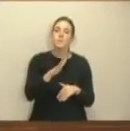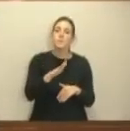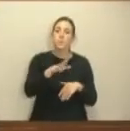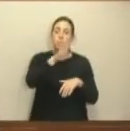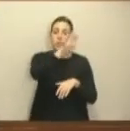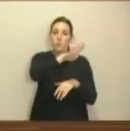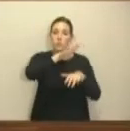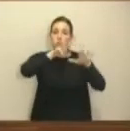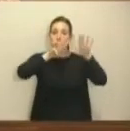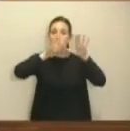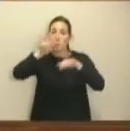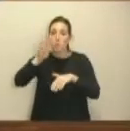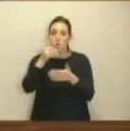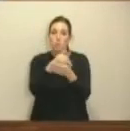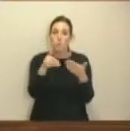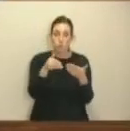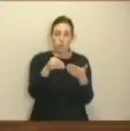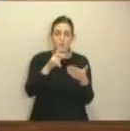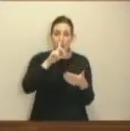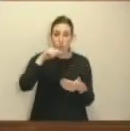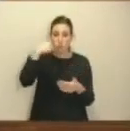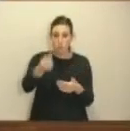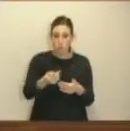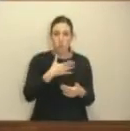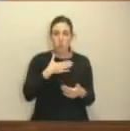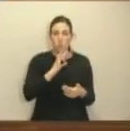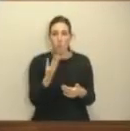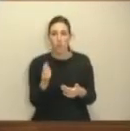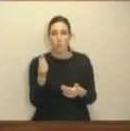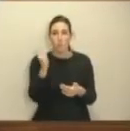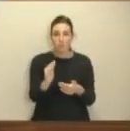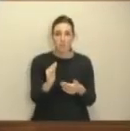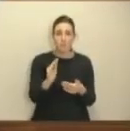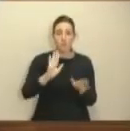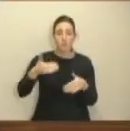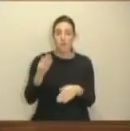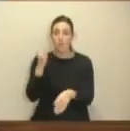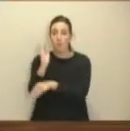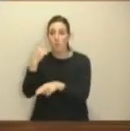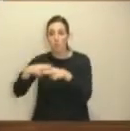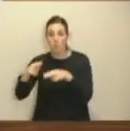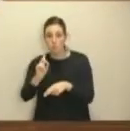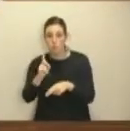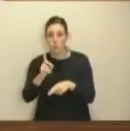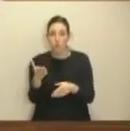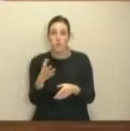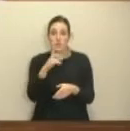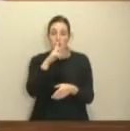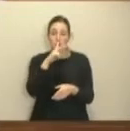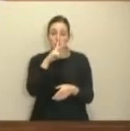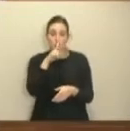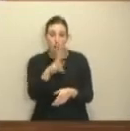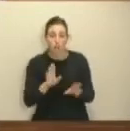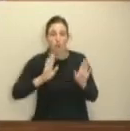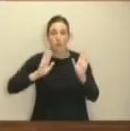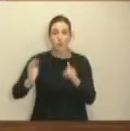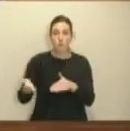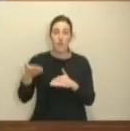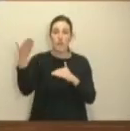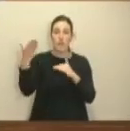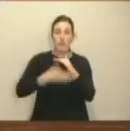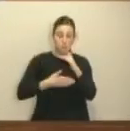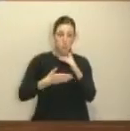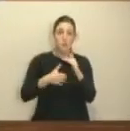más, podrían ir a otro tipo de políticas y no van a ir porque no tenemos capacidad y cada año que pasa estamos reduciendo nuestro margen de